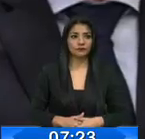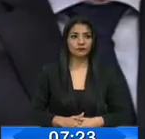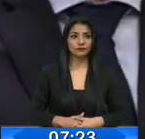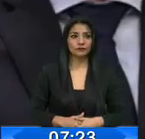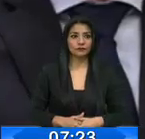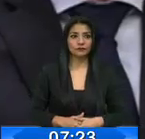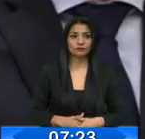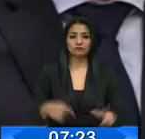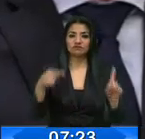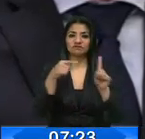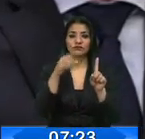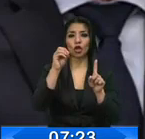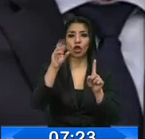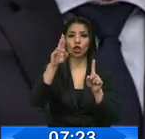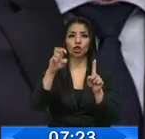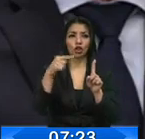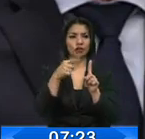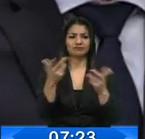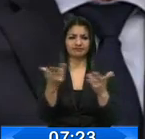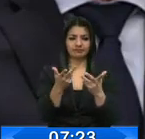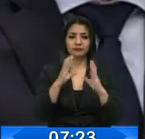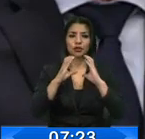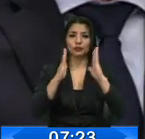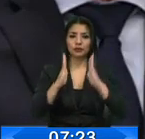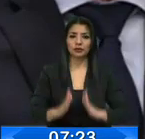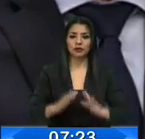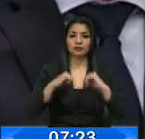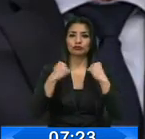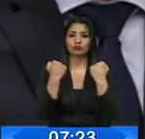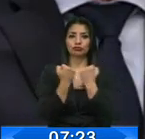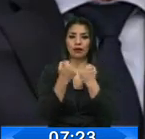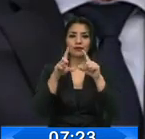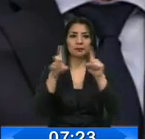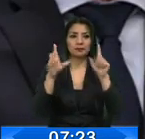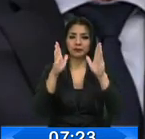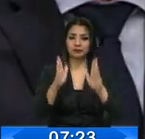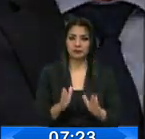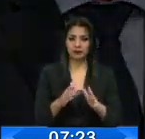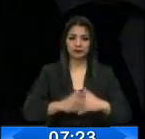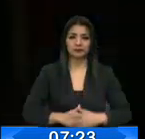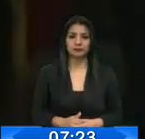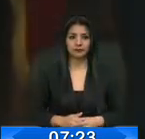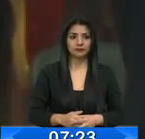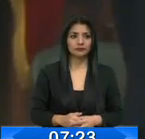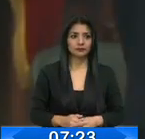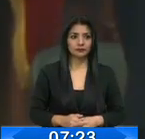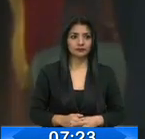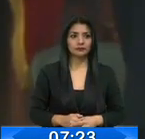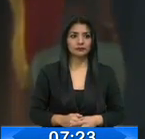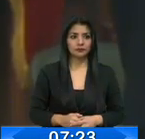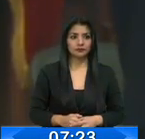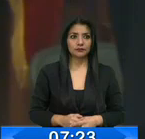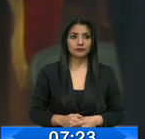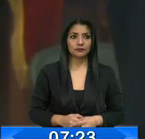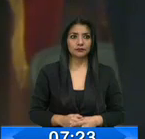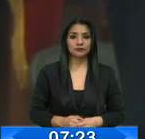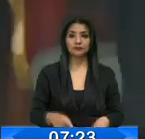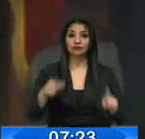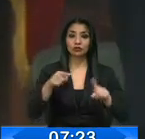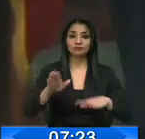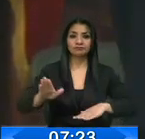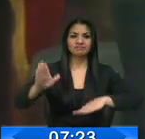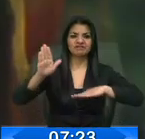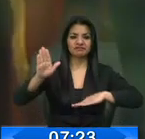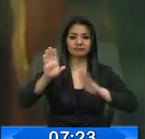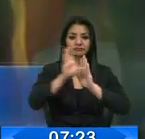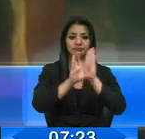Otto Ramón Sonnenhausner Spät es comunicador social y empresario. Queda usted constitucional